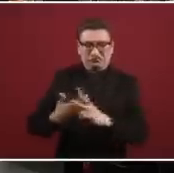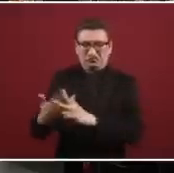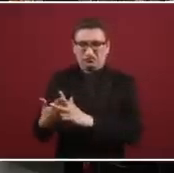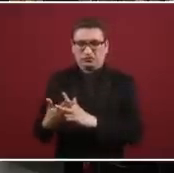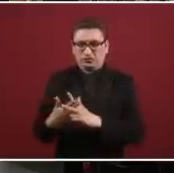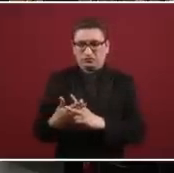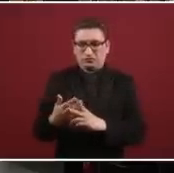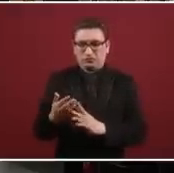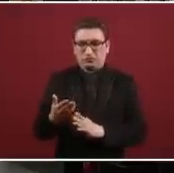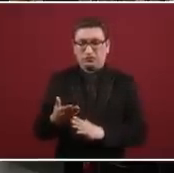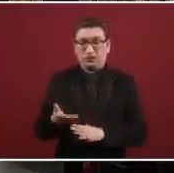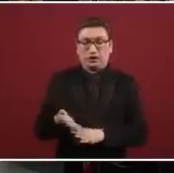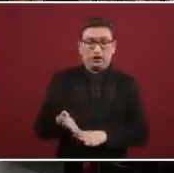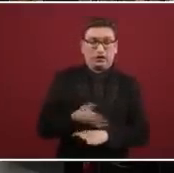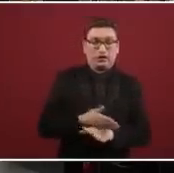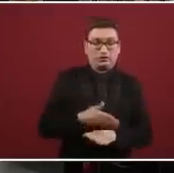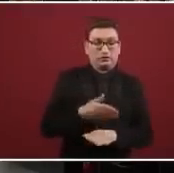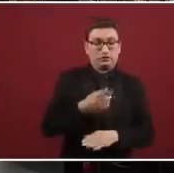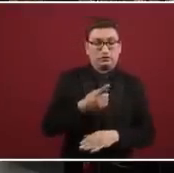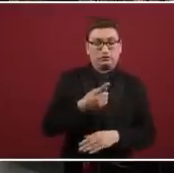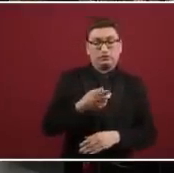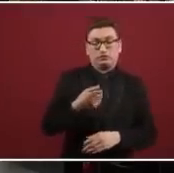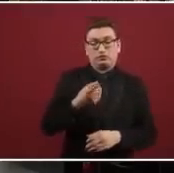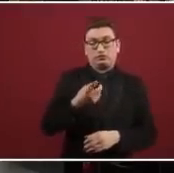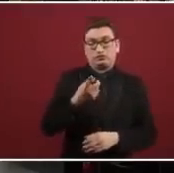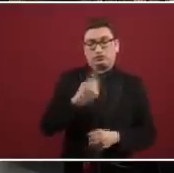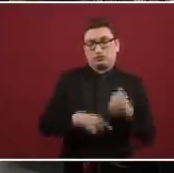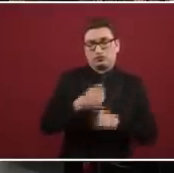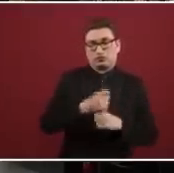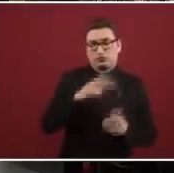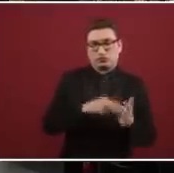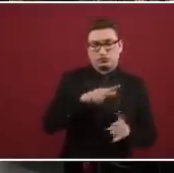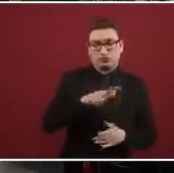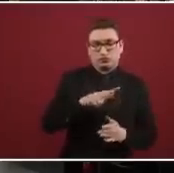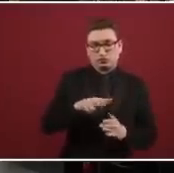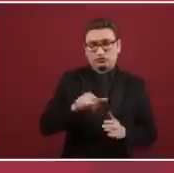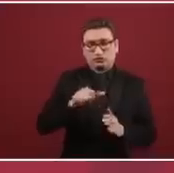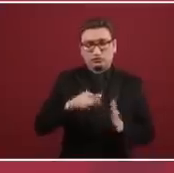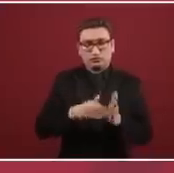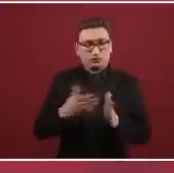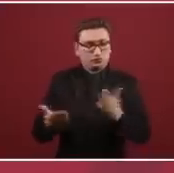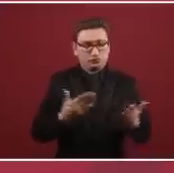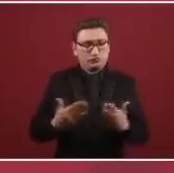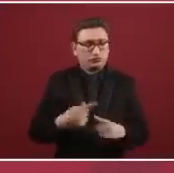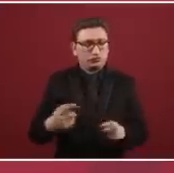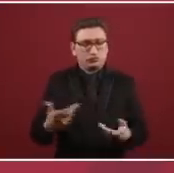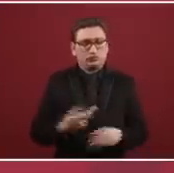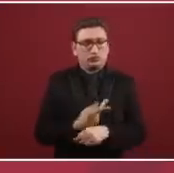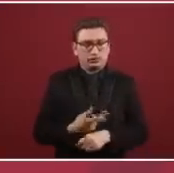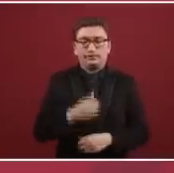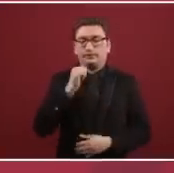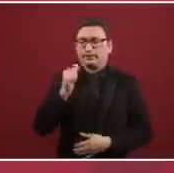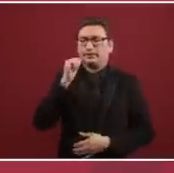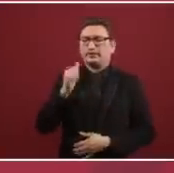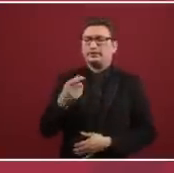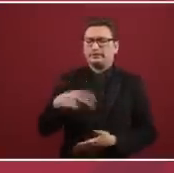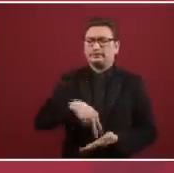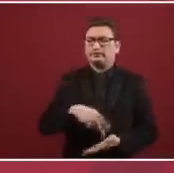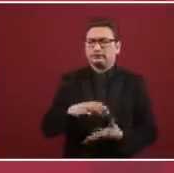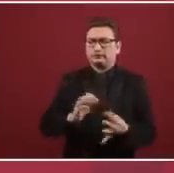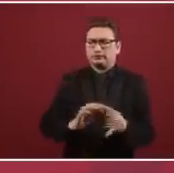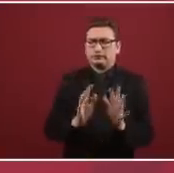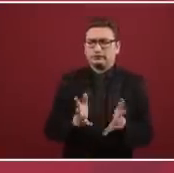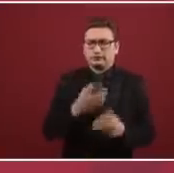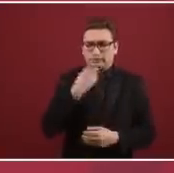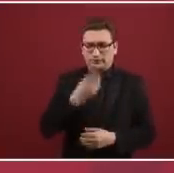comparación con los 16,000 en el mismo periodo de 2018? Ayer mencioné eso en el informe, de que es